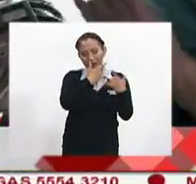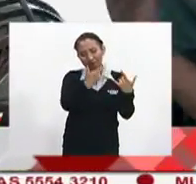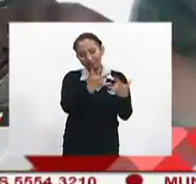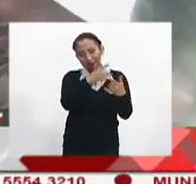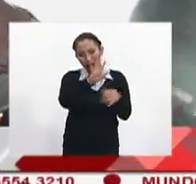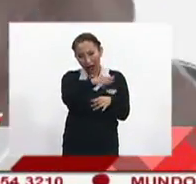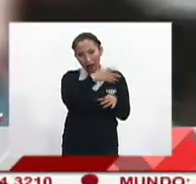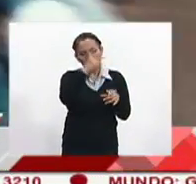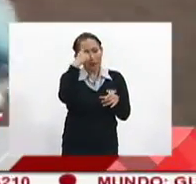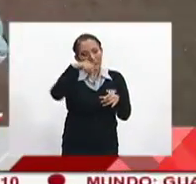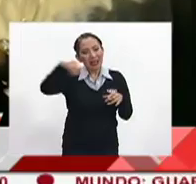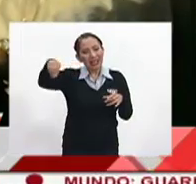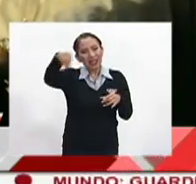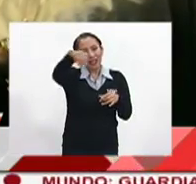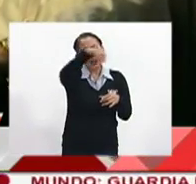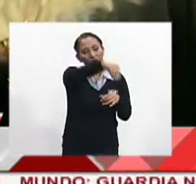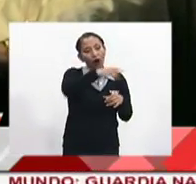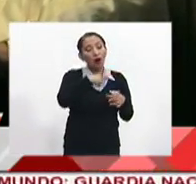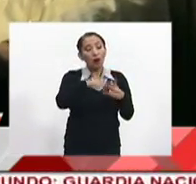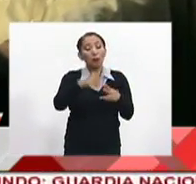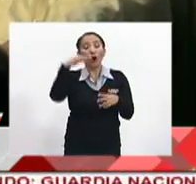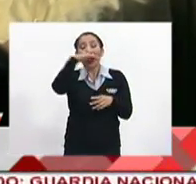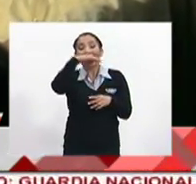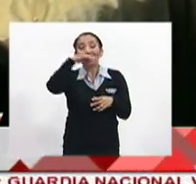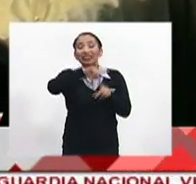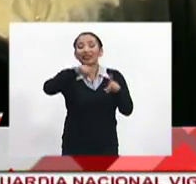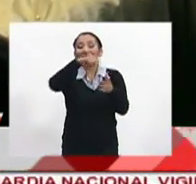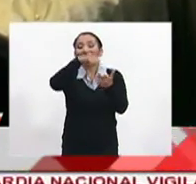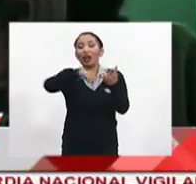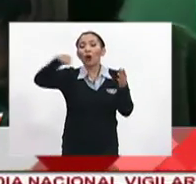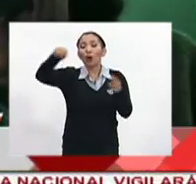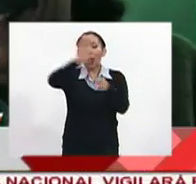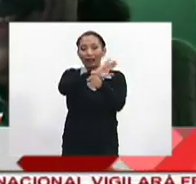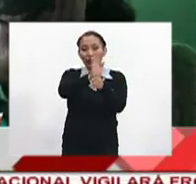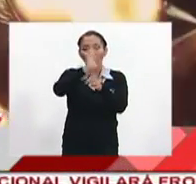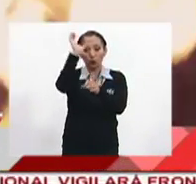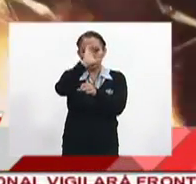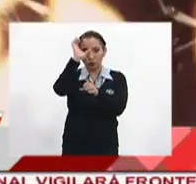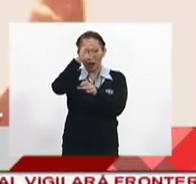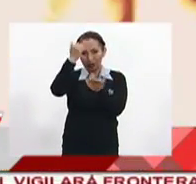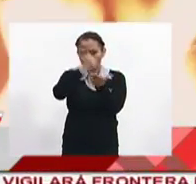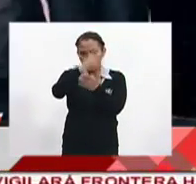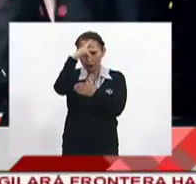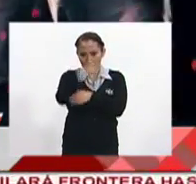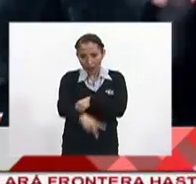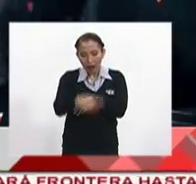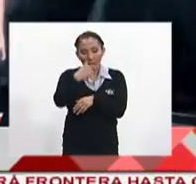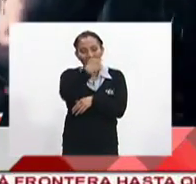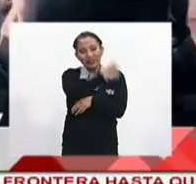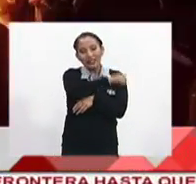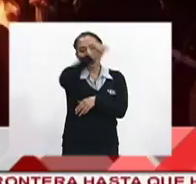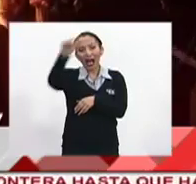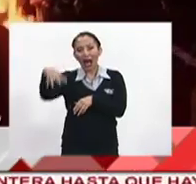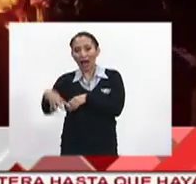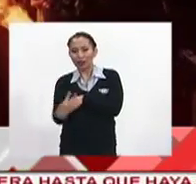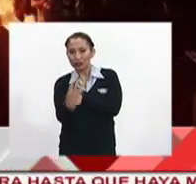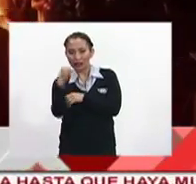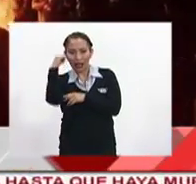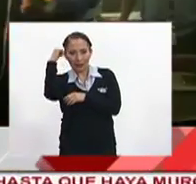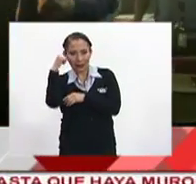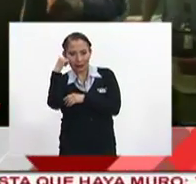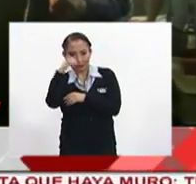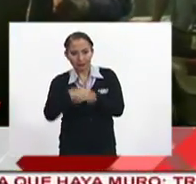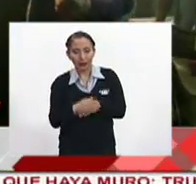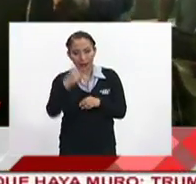en el país, la cinta se exhibirá de manera gratuita en distintos espacios culturales de la Ciudad de México del 6 al 14 de